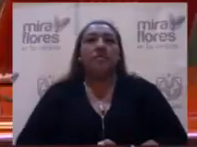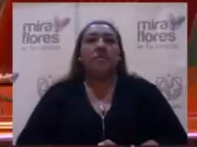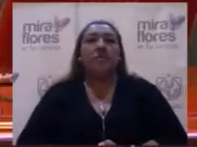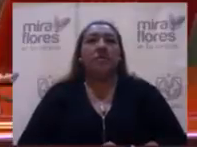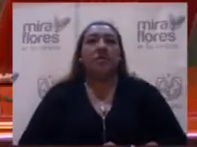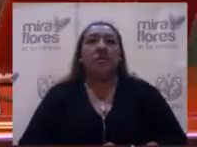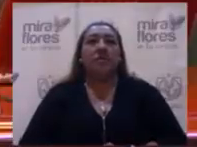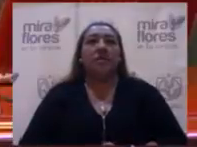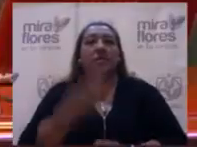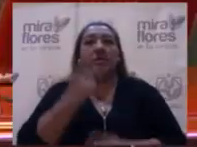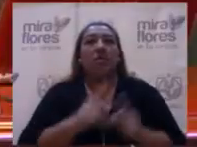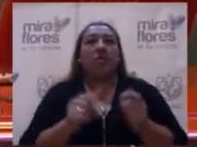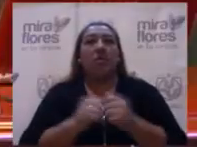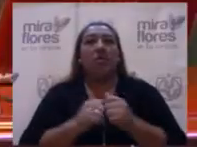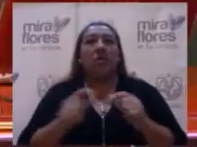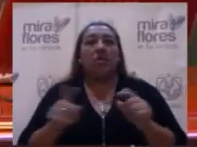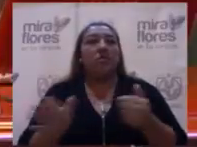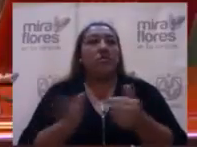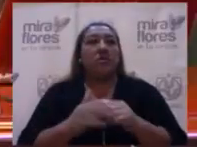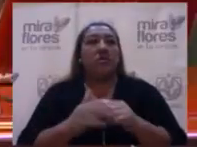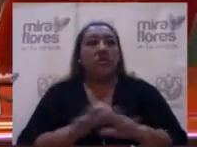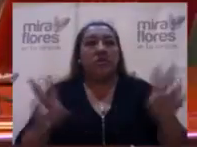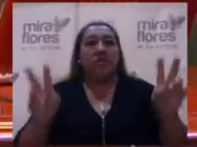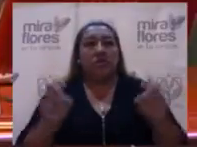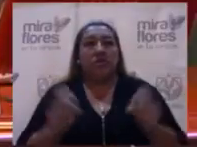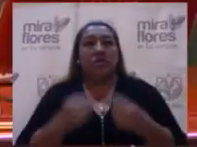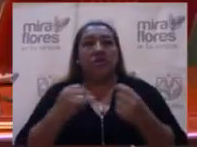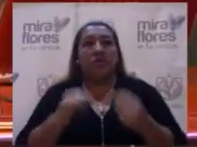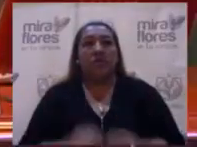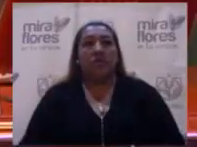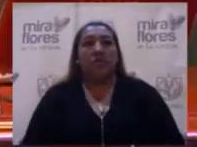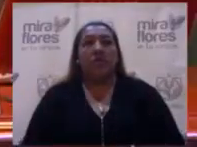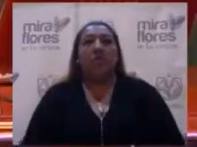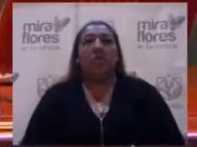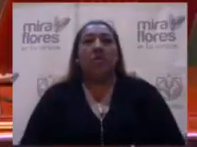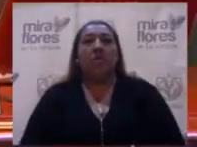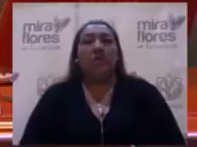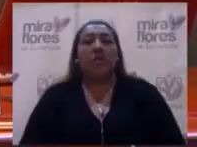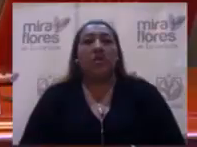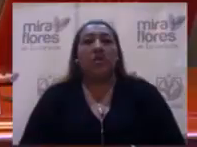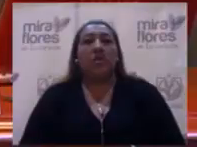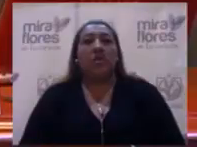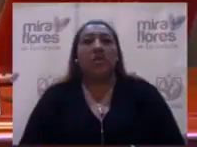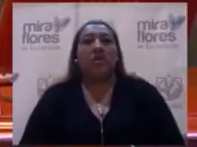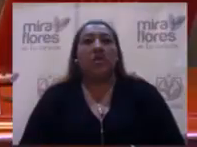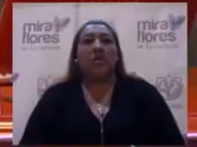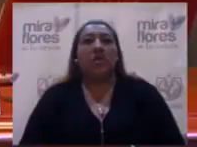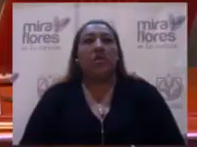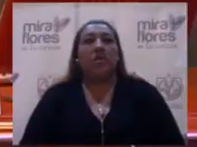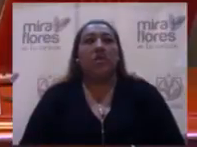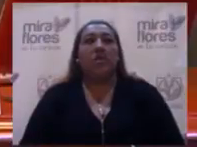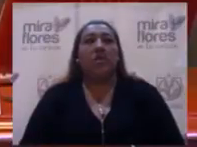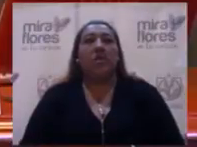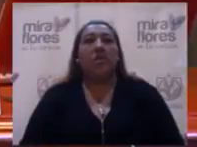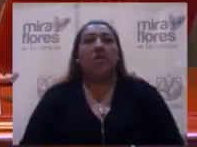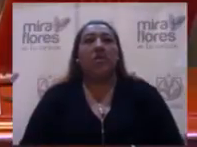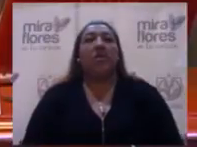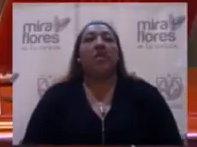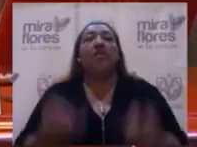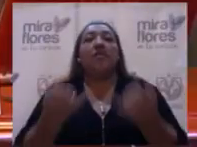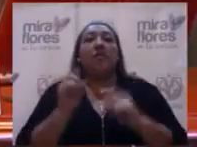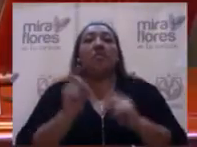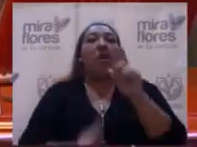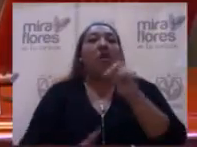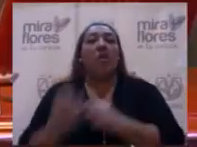situaciones. Con esto cerramos esta etapa del informe y ofrezco el uso de la palabra si hubiese algún informe de algún